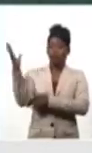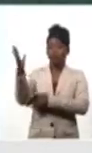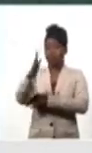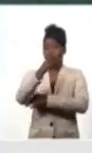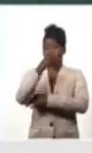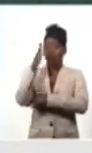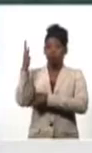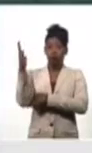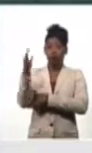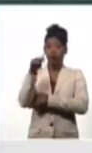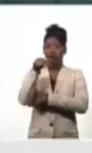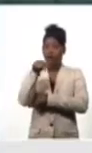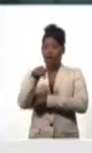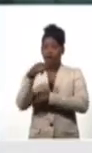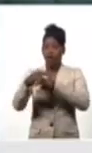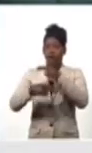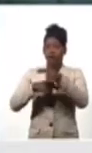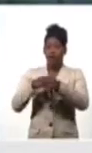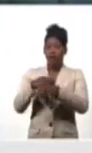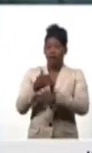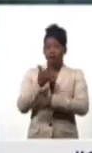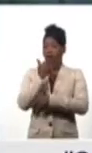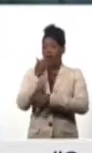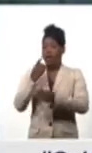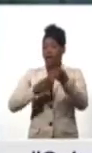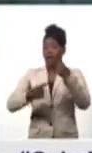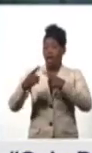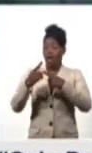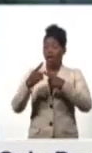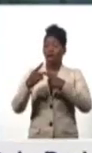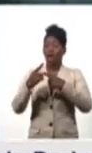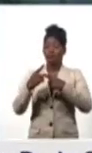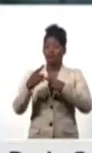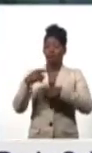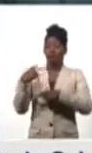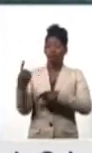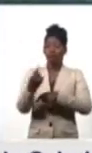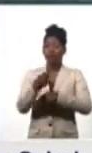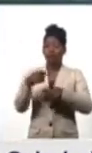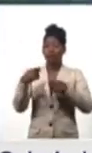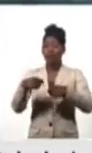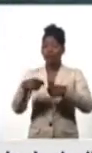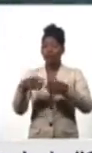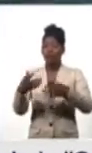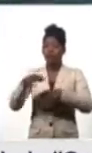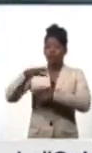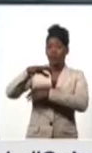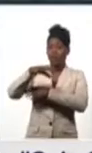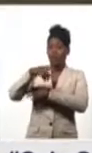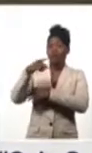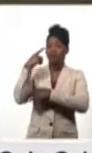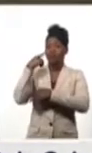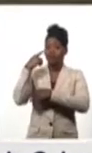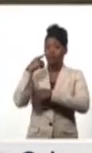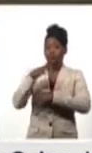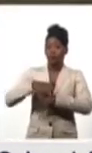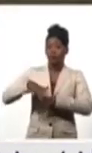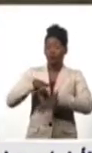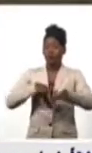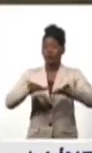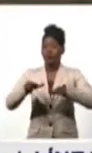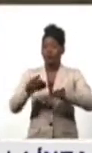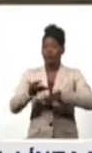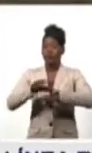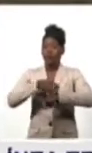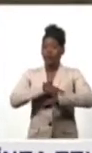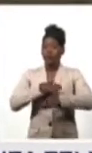mitigar el daño que un evento extremo pudiera provocar es una prioridad para el territorio más occidental. El Servicio Meteorológico Provincial